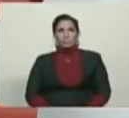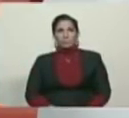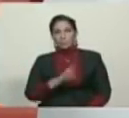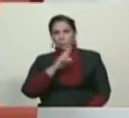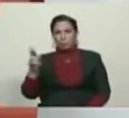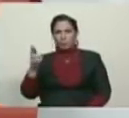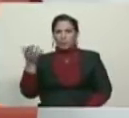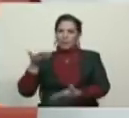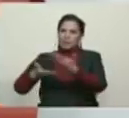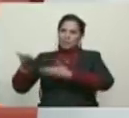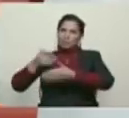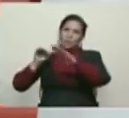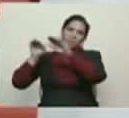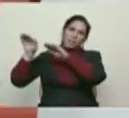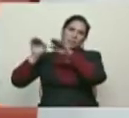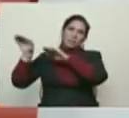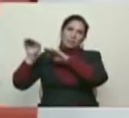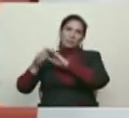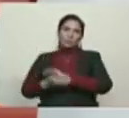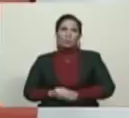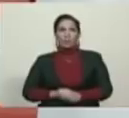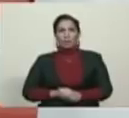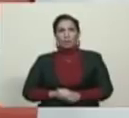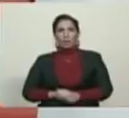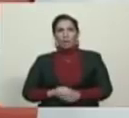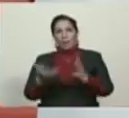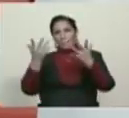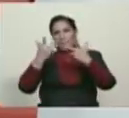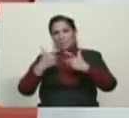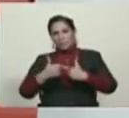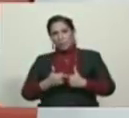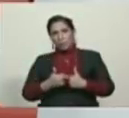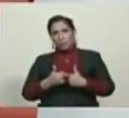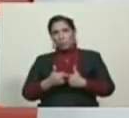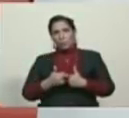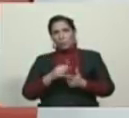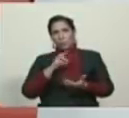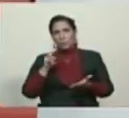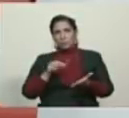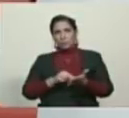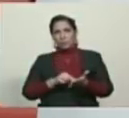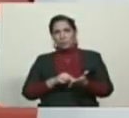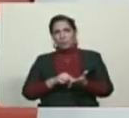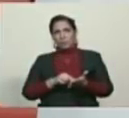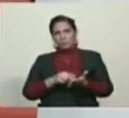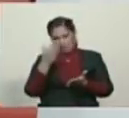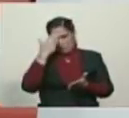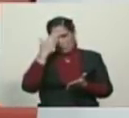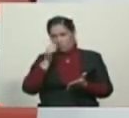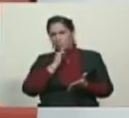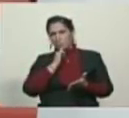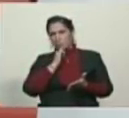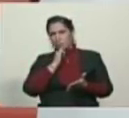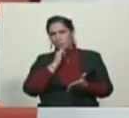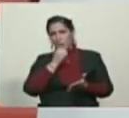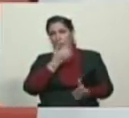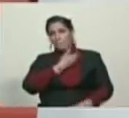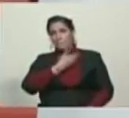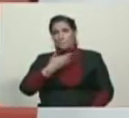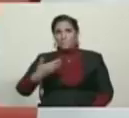relaciones internacionales y el administrador del Fisco Nacional, ¿sabe quién es? De la Hacienda Pública, ¿sabe quién es? El